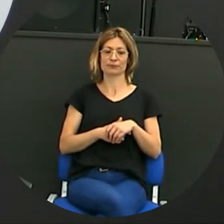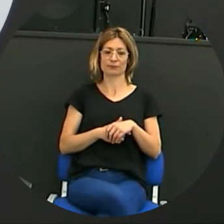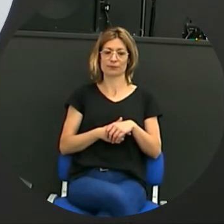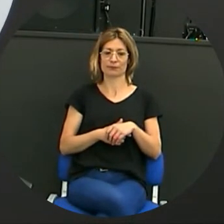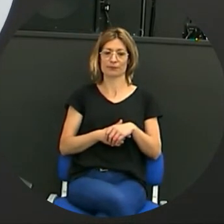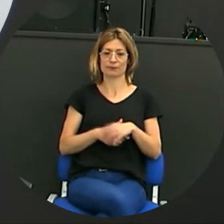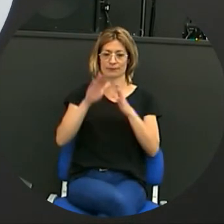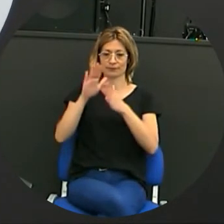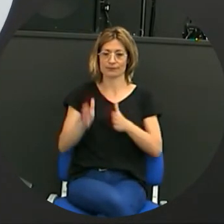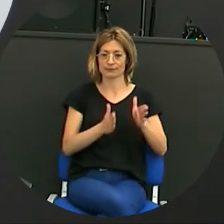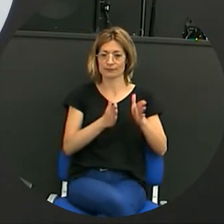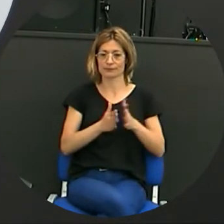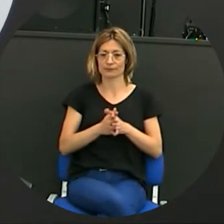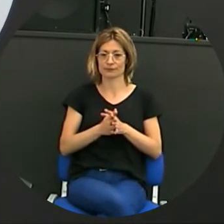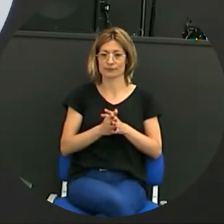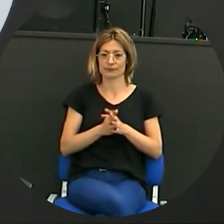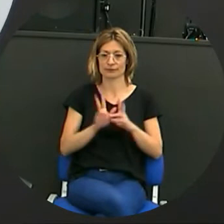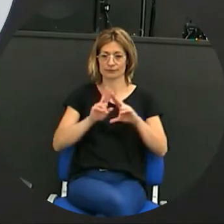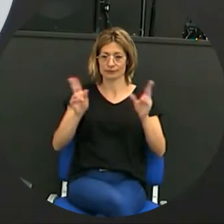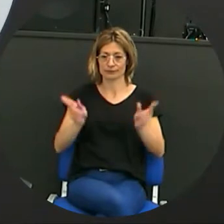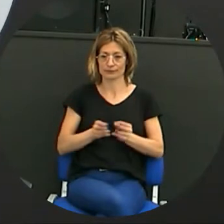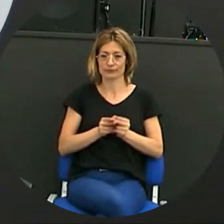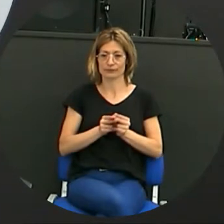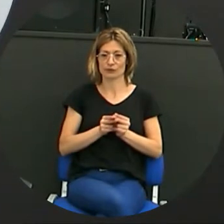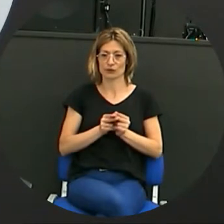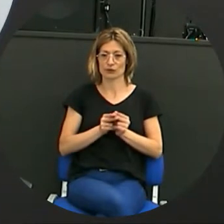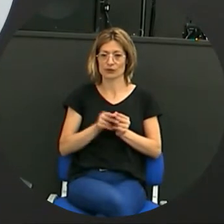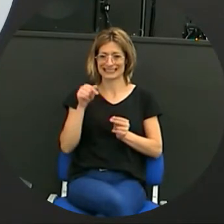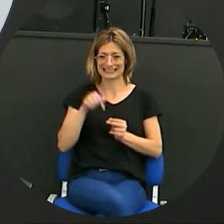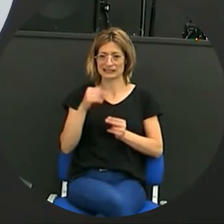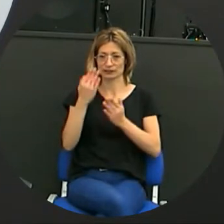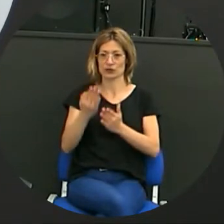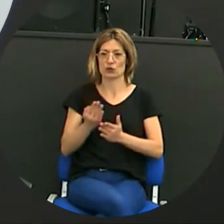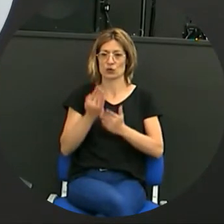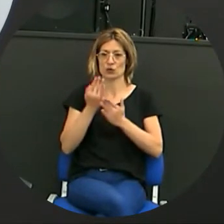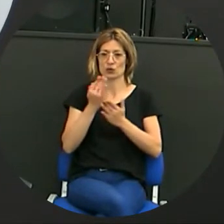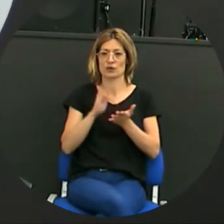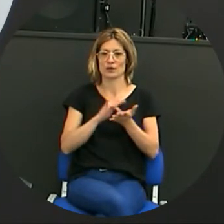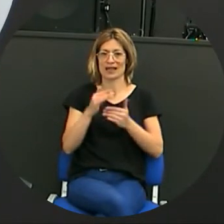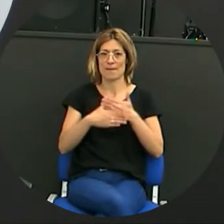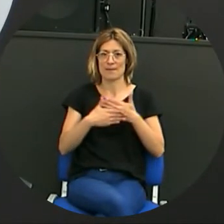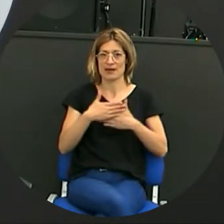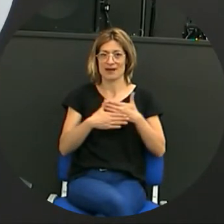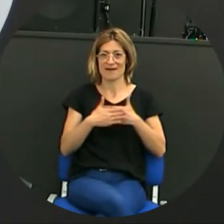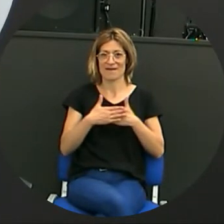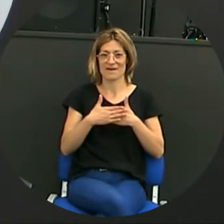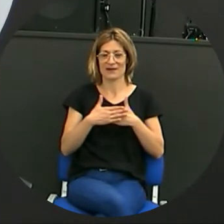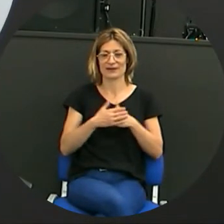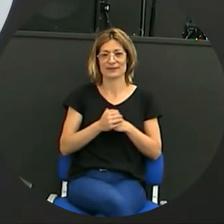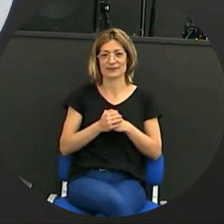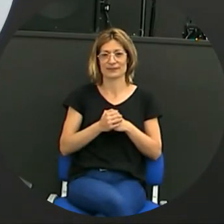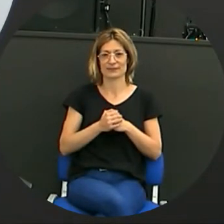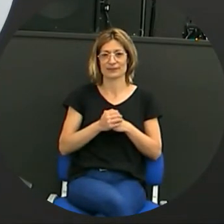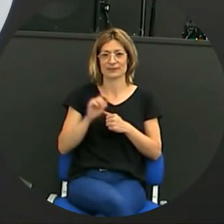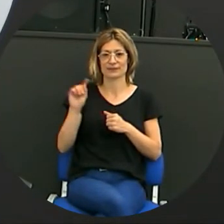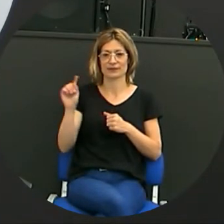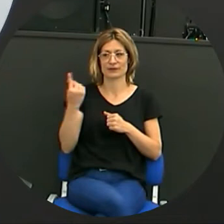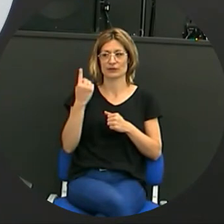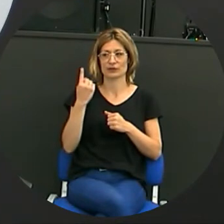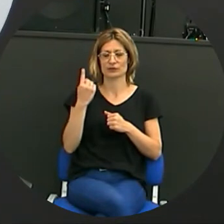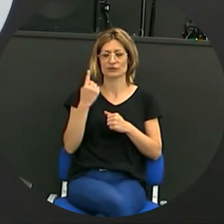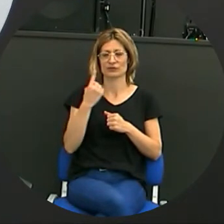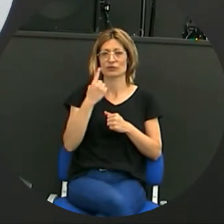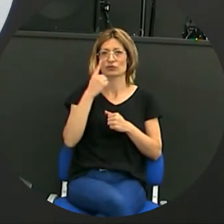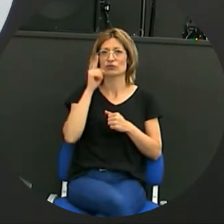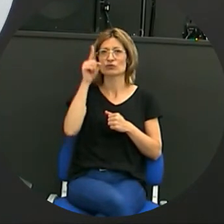esto, vamos a concluir el culto de hoy miércoles. Dios, tú dices que